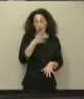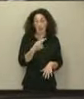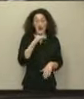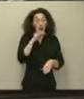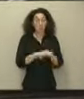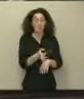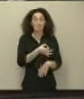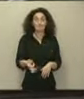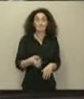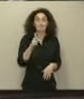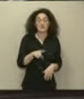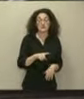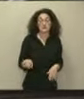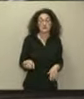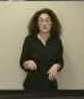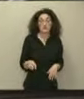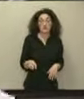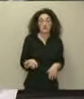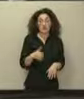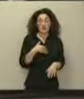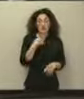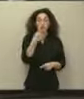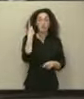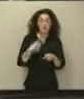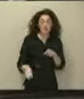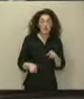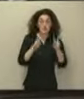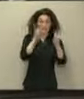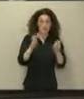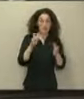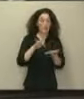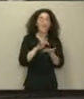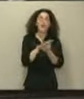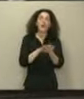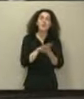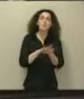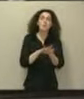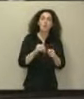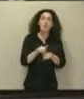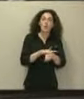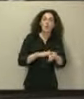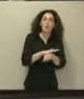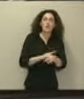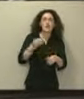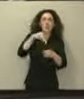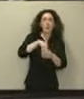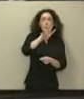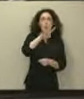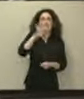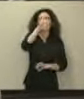cumple y en todo caso sí quiero señalar una cuestión cuando se habla de que su gobierno ha incorporado un 40 por ciento